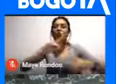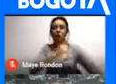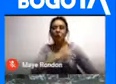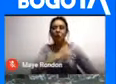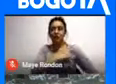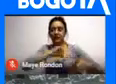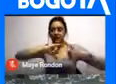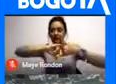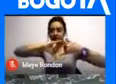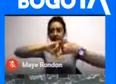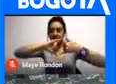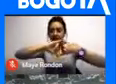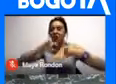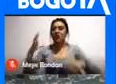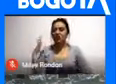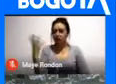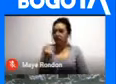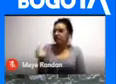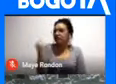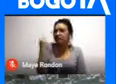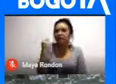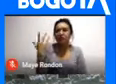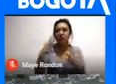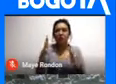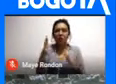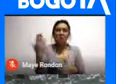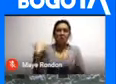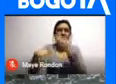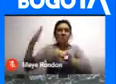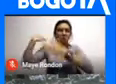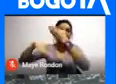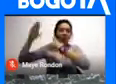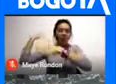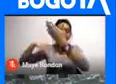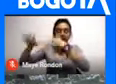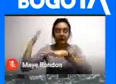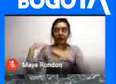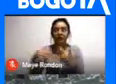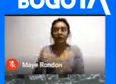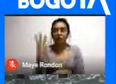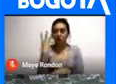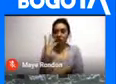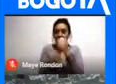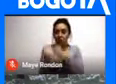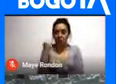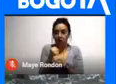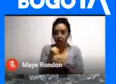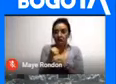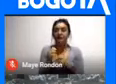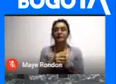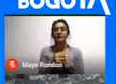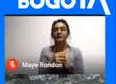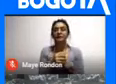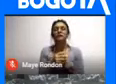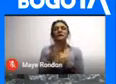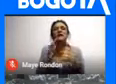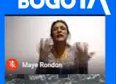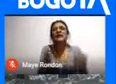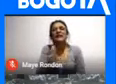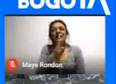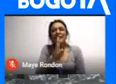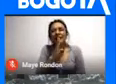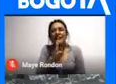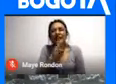Trabajamos Nosotros Hace más o menos O desde hace más o menos Cuatro años Y con quienes